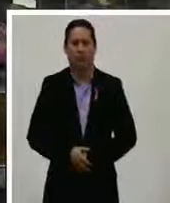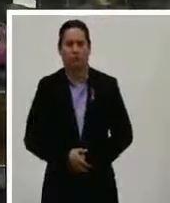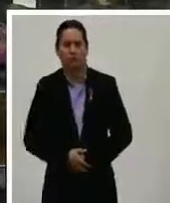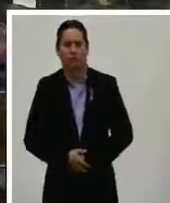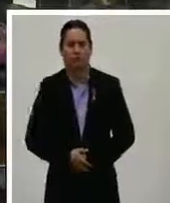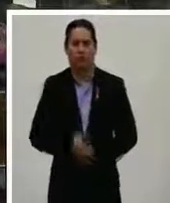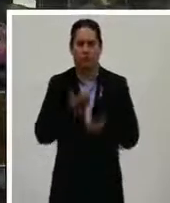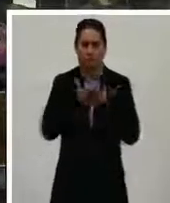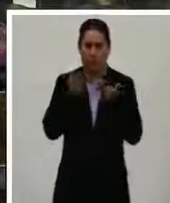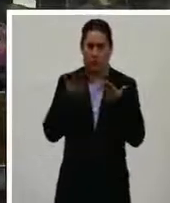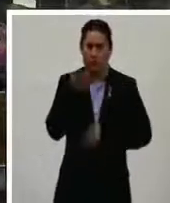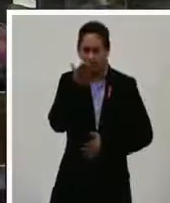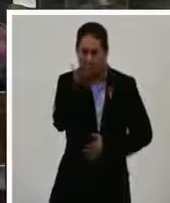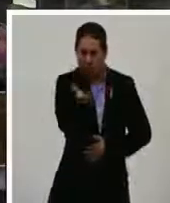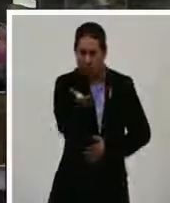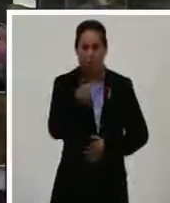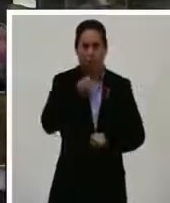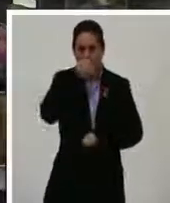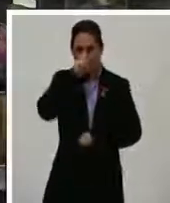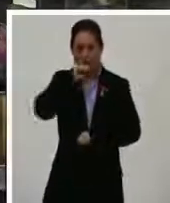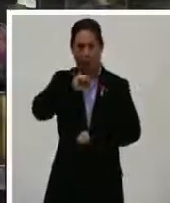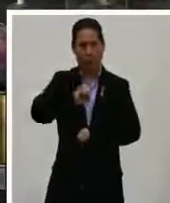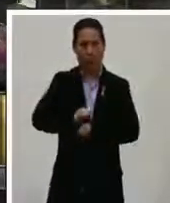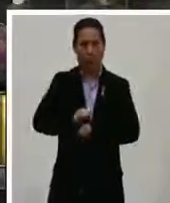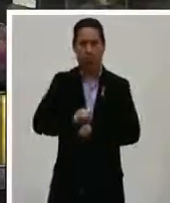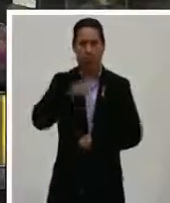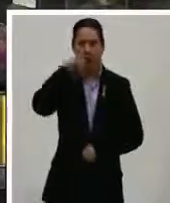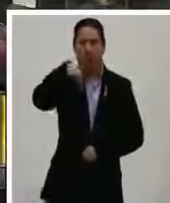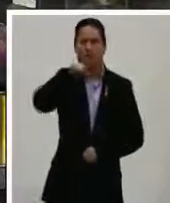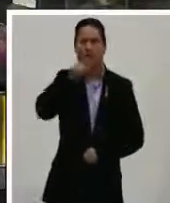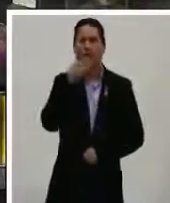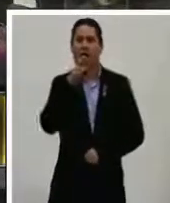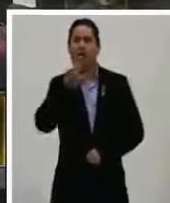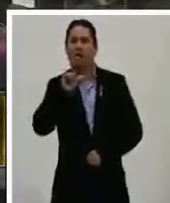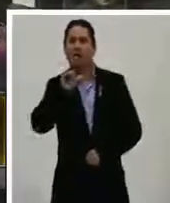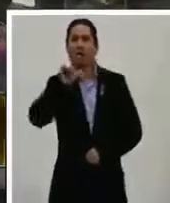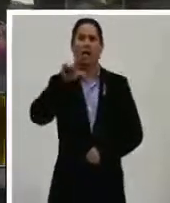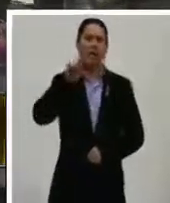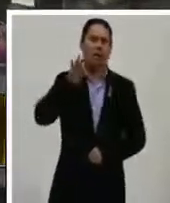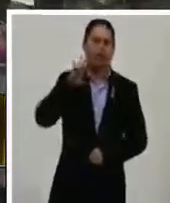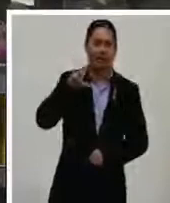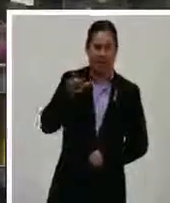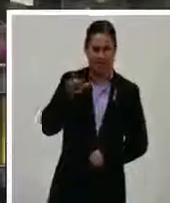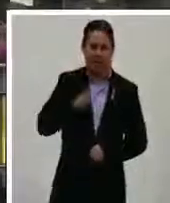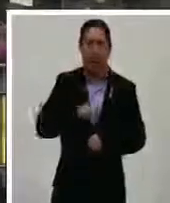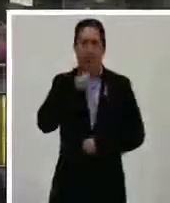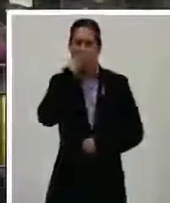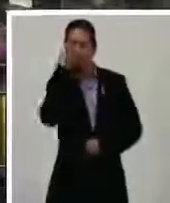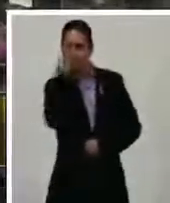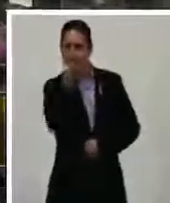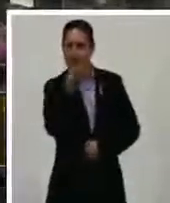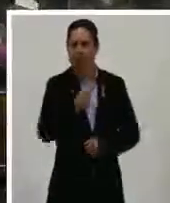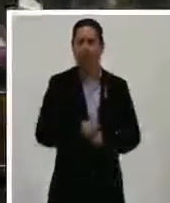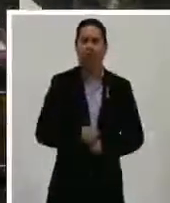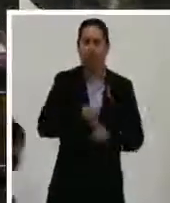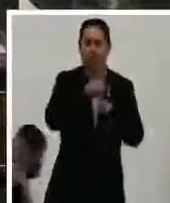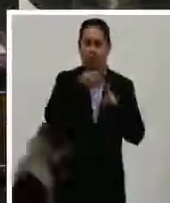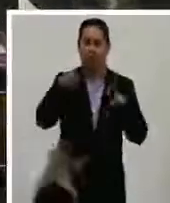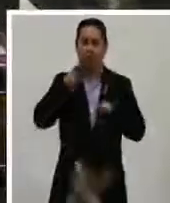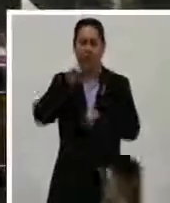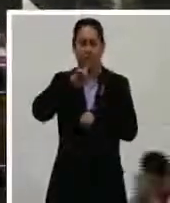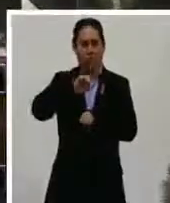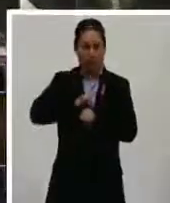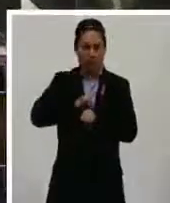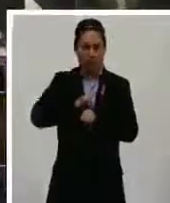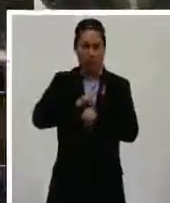solicitó a la diputada secretaria mayor alicia mendoza álvarez haga del conocimiento de la asamblea el